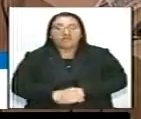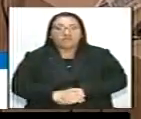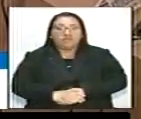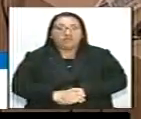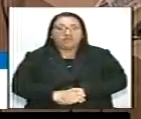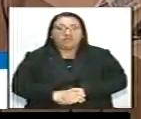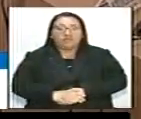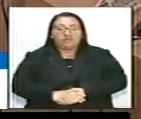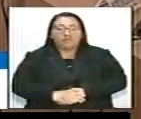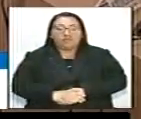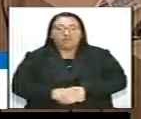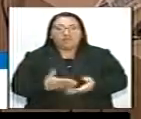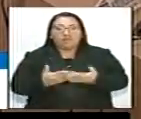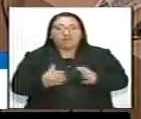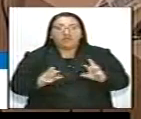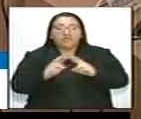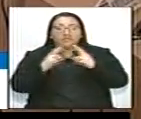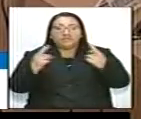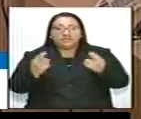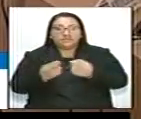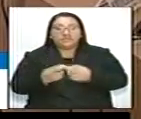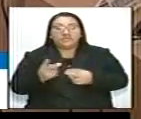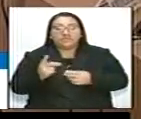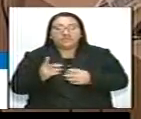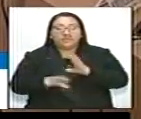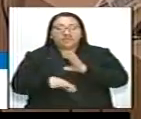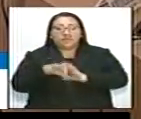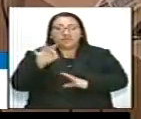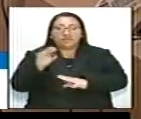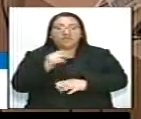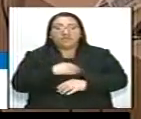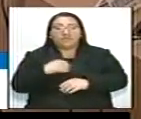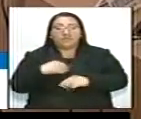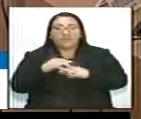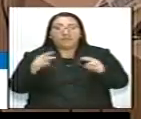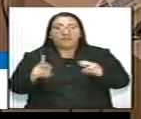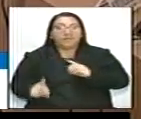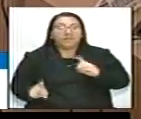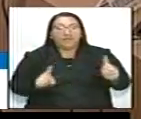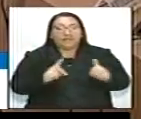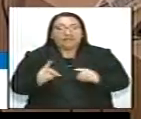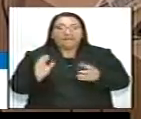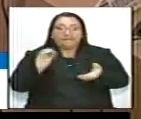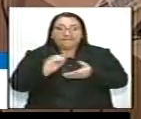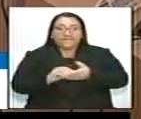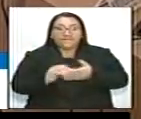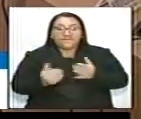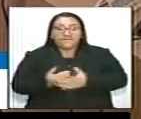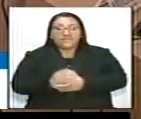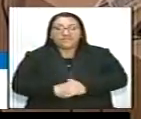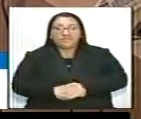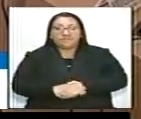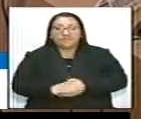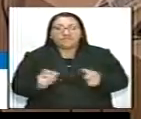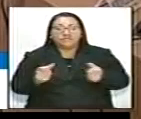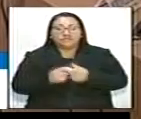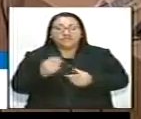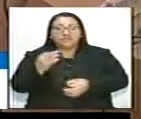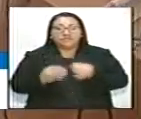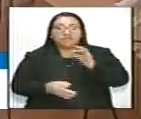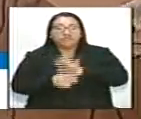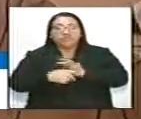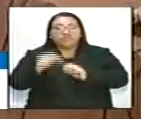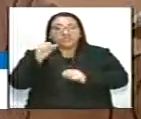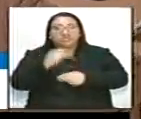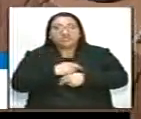Legislativo, se abre la sesión de elección de miembros de la mesa directiva e instalación de la Comisión de Justicia